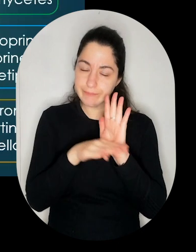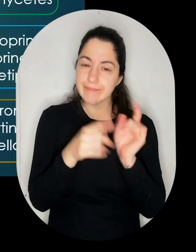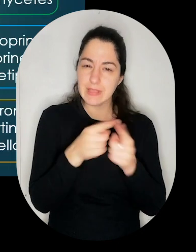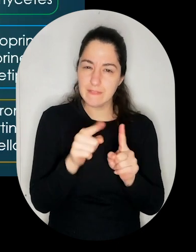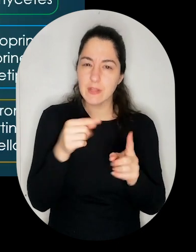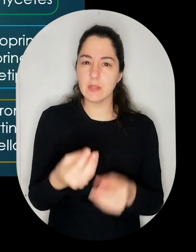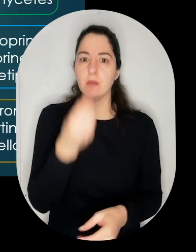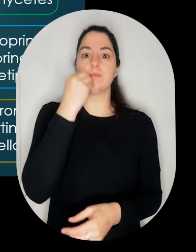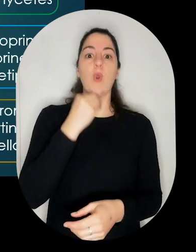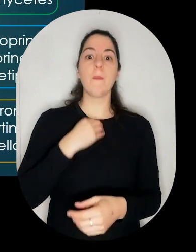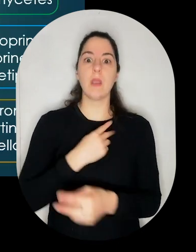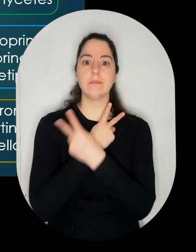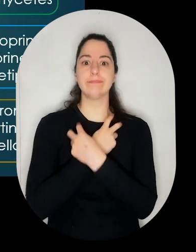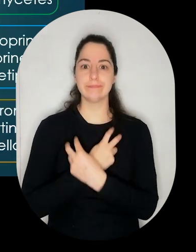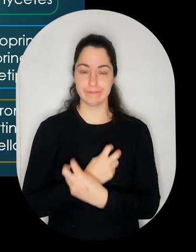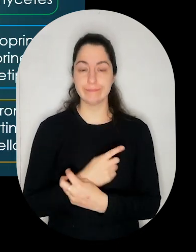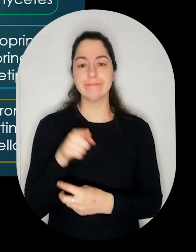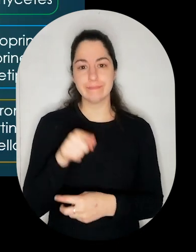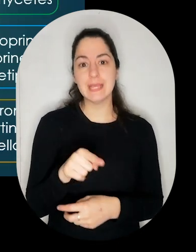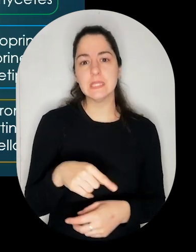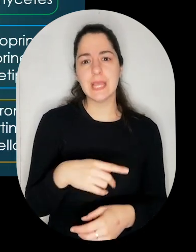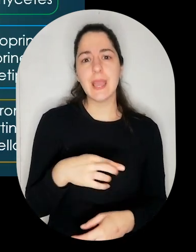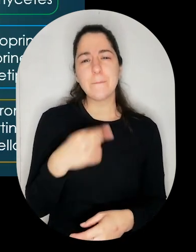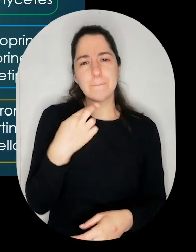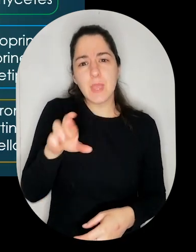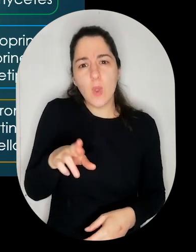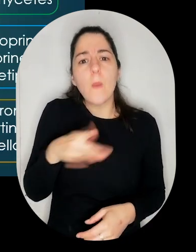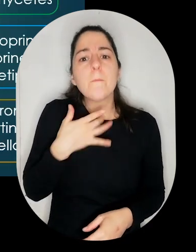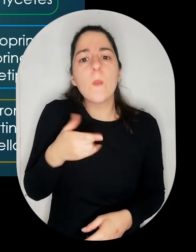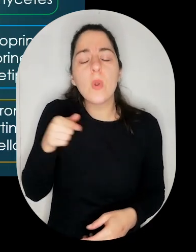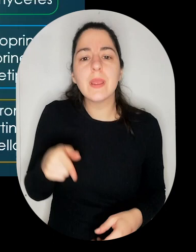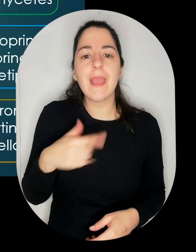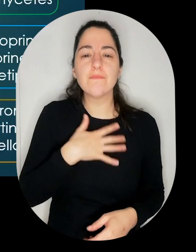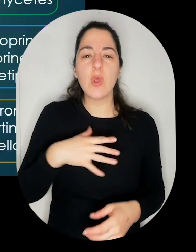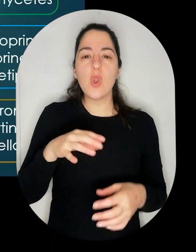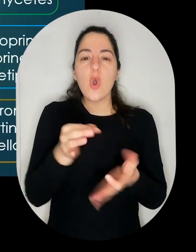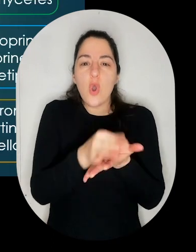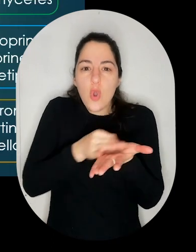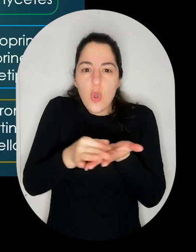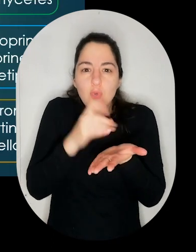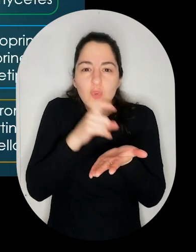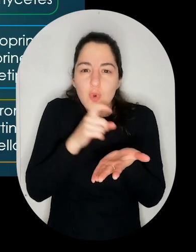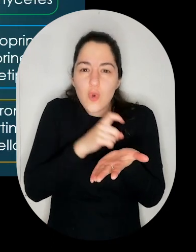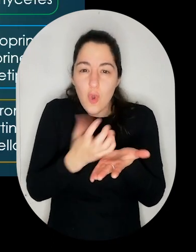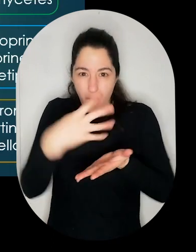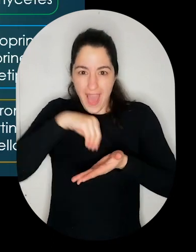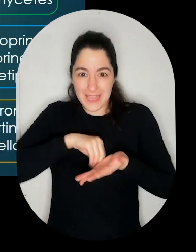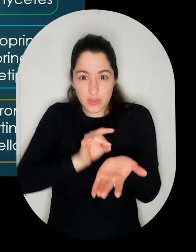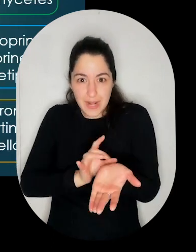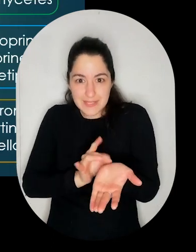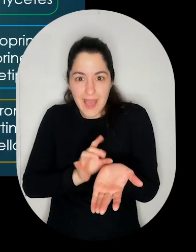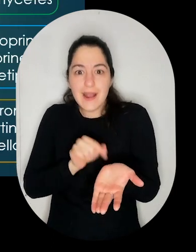también es uno de los síndromes graves, no tan grave como el hepatotóxico, pero también es grave porque causa destrucción de los glóbulos rojos producto de algunas